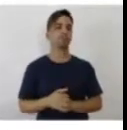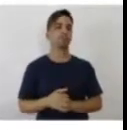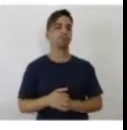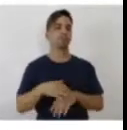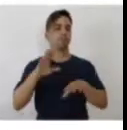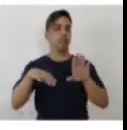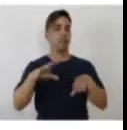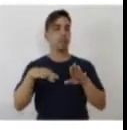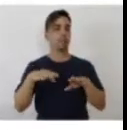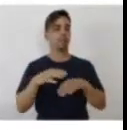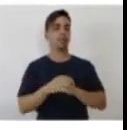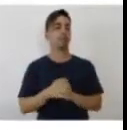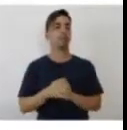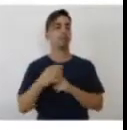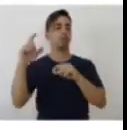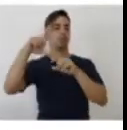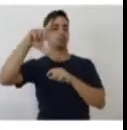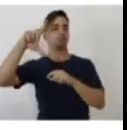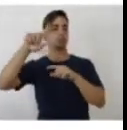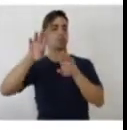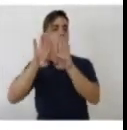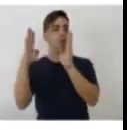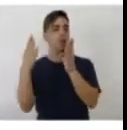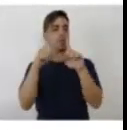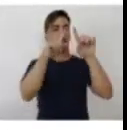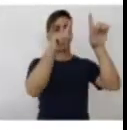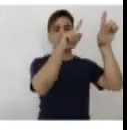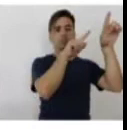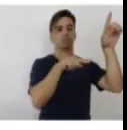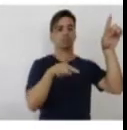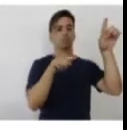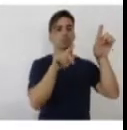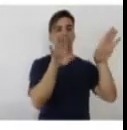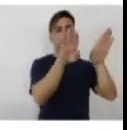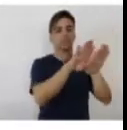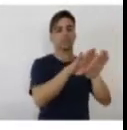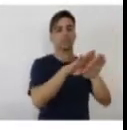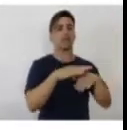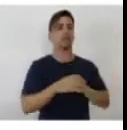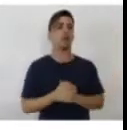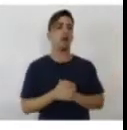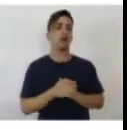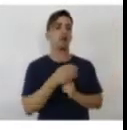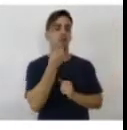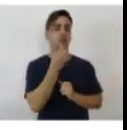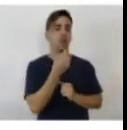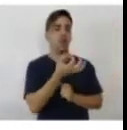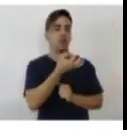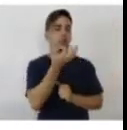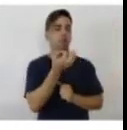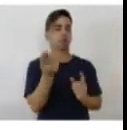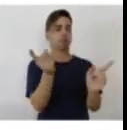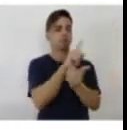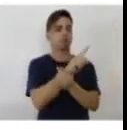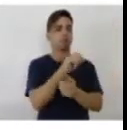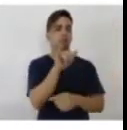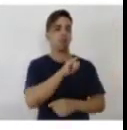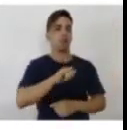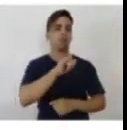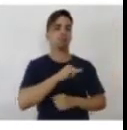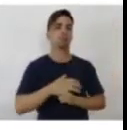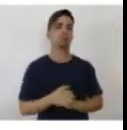al intervalo y el izquierdo no pertenece, como estamos expresando a la derecha de la diapositiva.